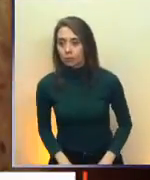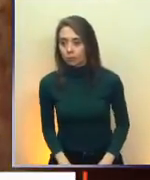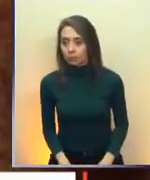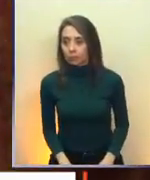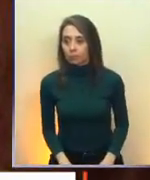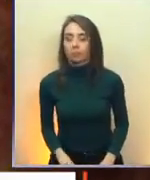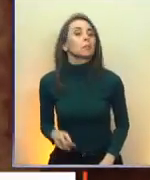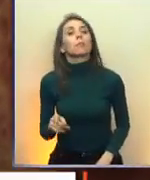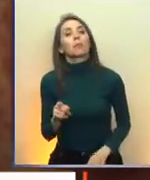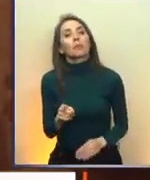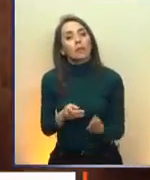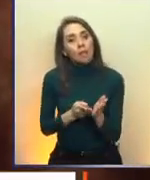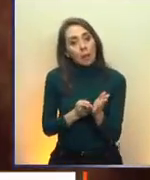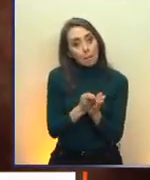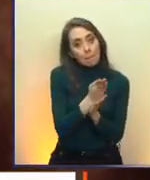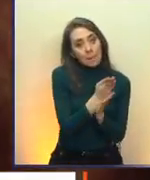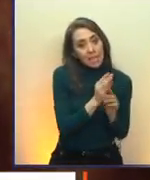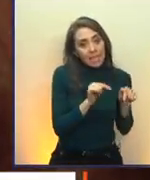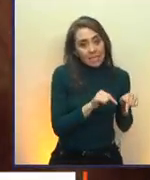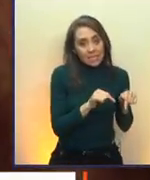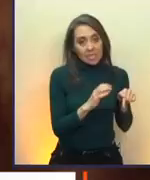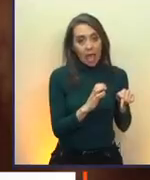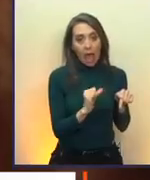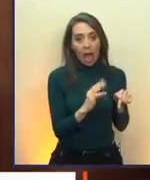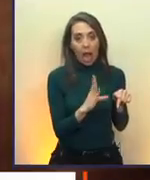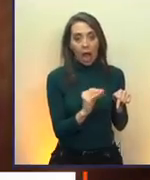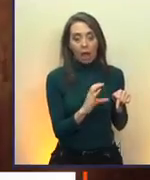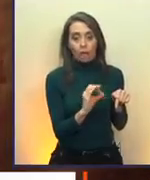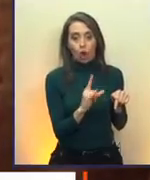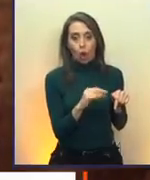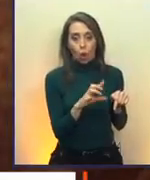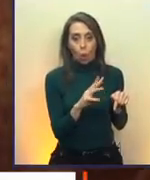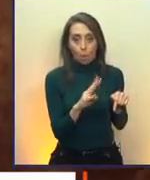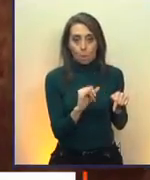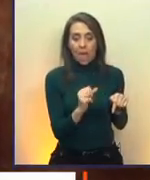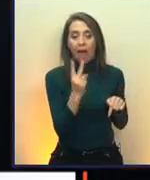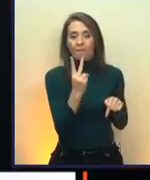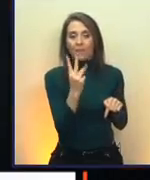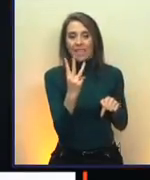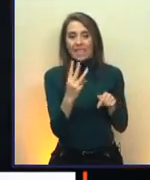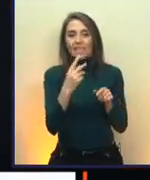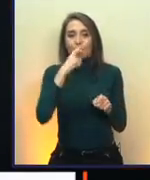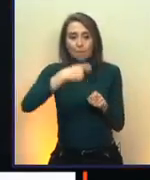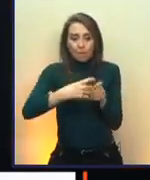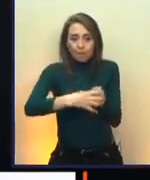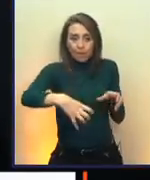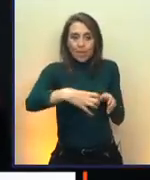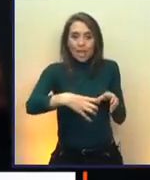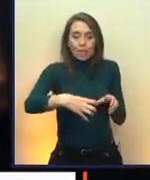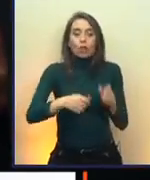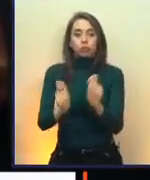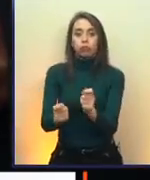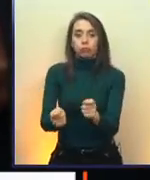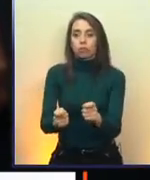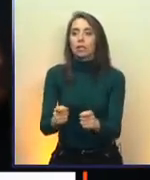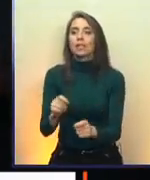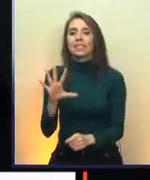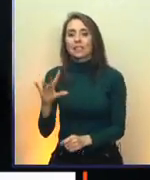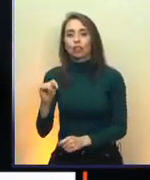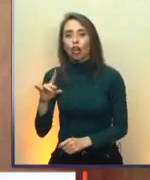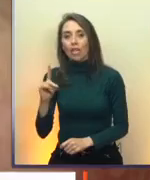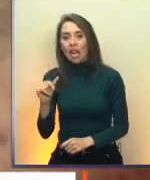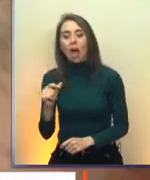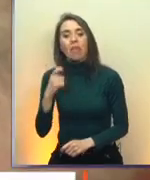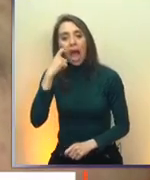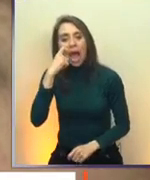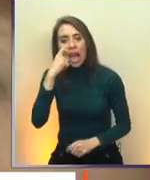Se inicia el recorrido desde Cabo Columbia con 23 trineos, 5 toneladas de pemmican, 1 tonelada de carne